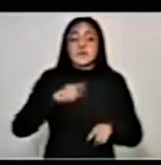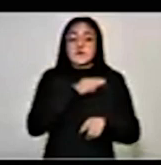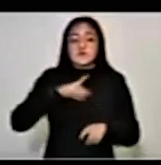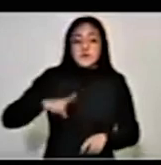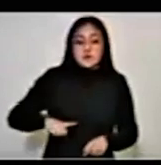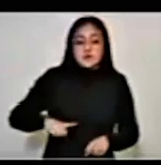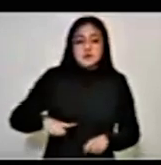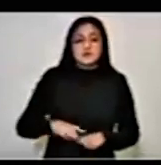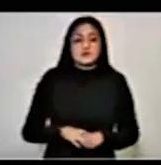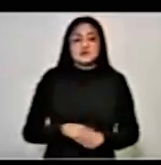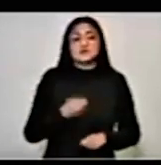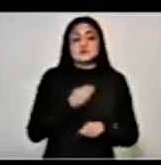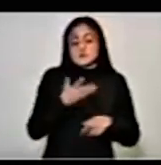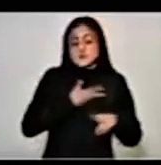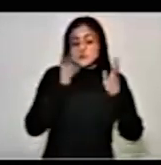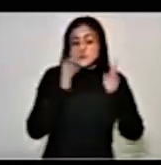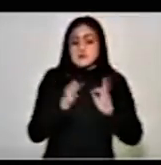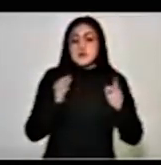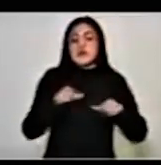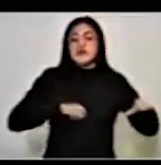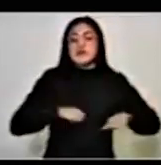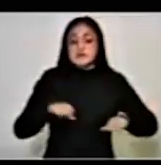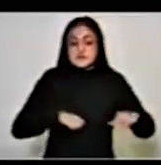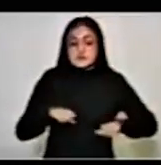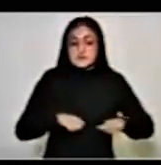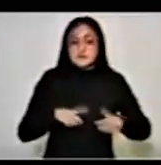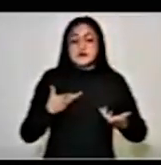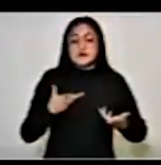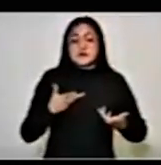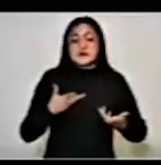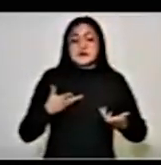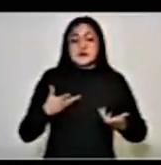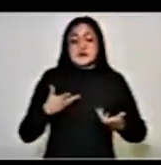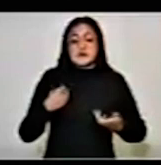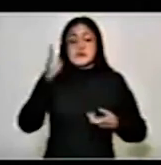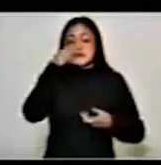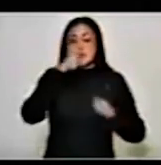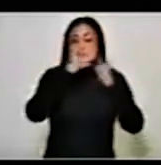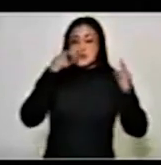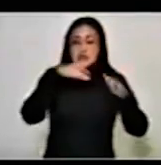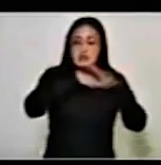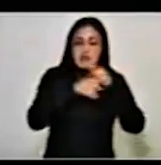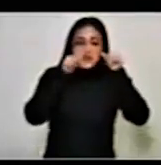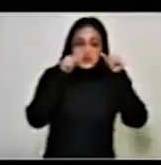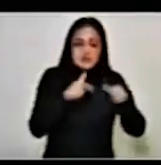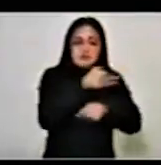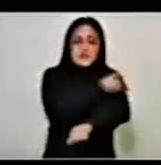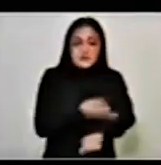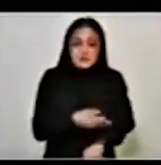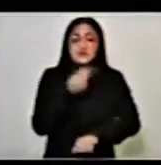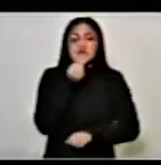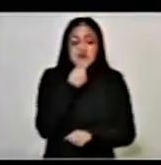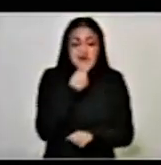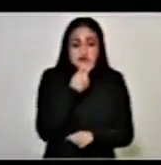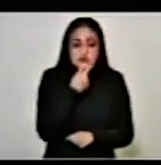municipal. Se han tenido también 7 actividades artísticas para el área del albergue, la atención de las familias y de